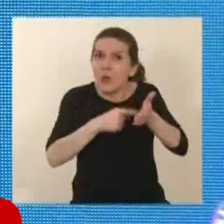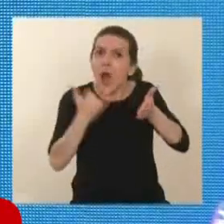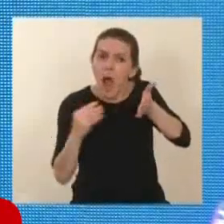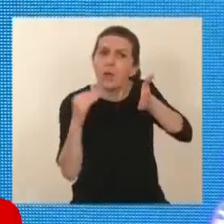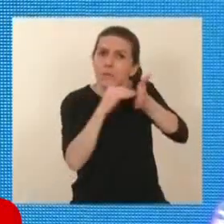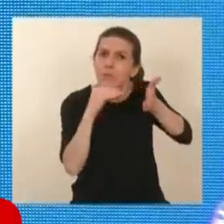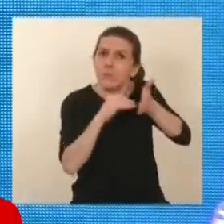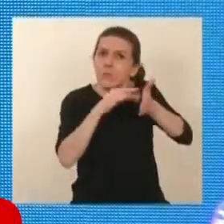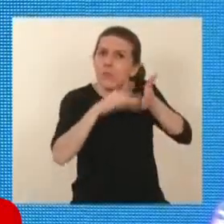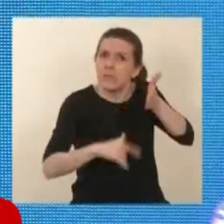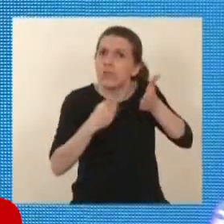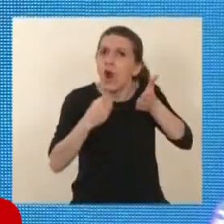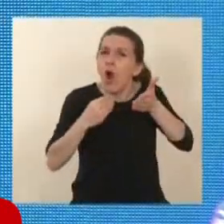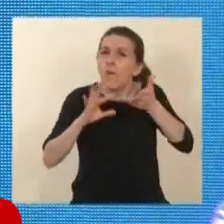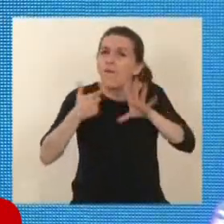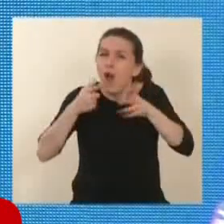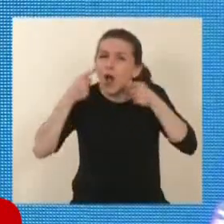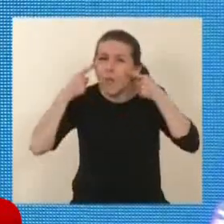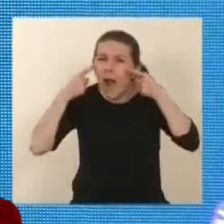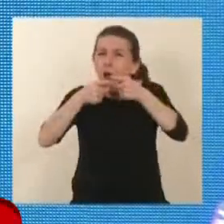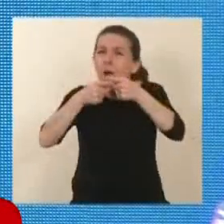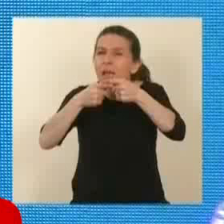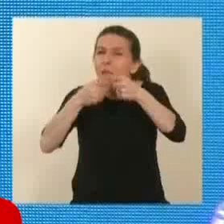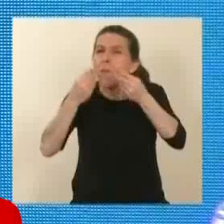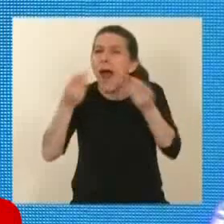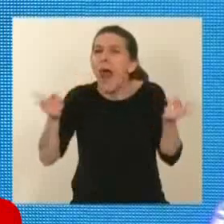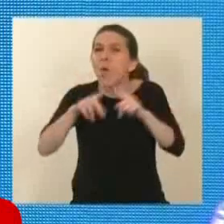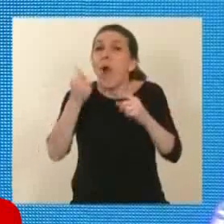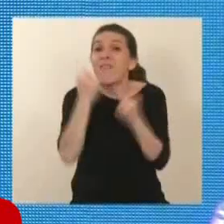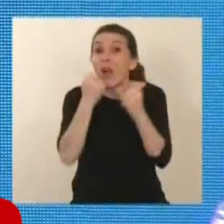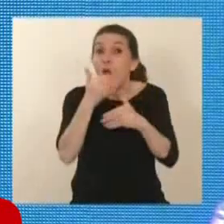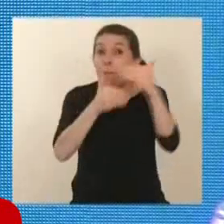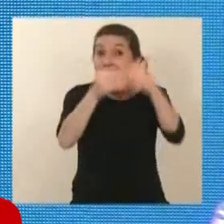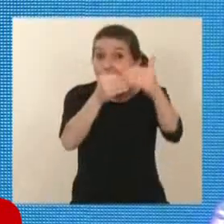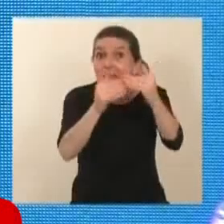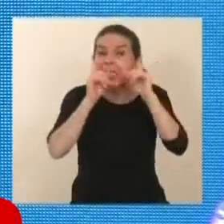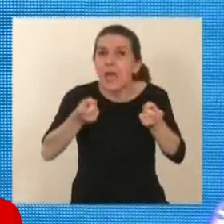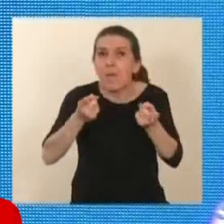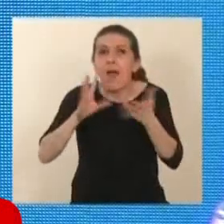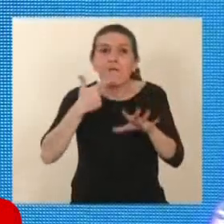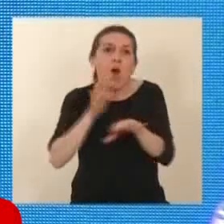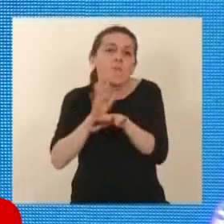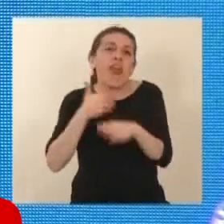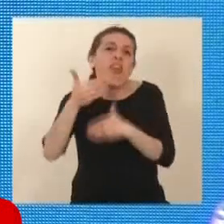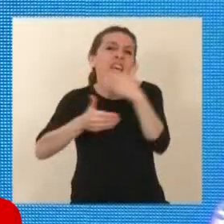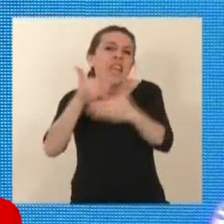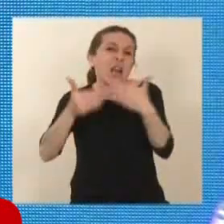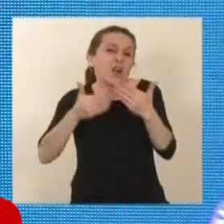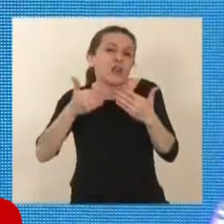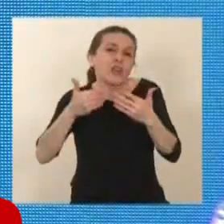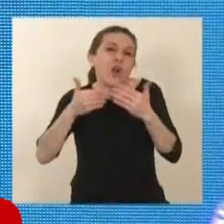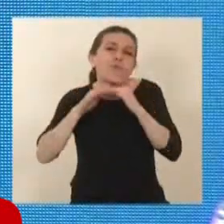cuál es la visión sobre la cual se avanza en la recuperación y en el establecer un sendero de desarrollo